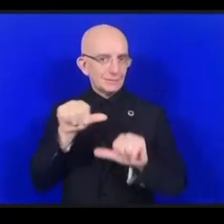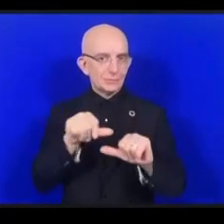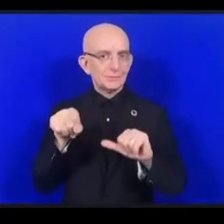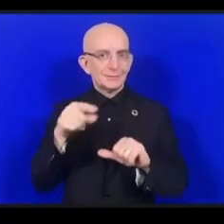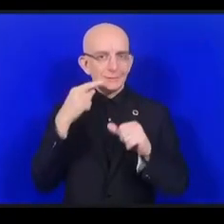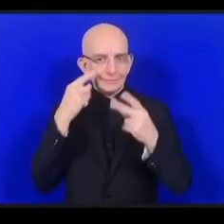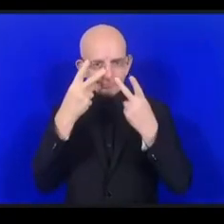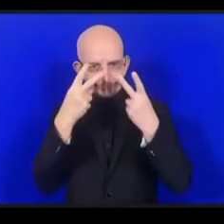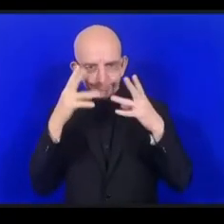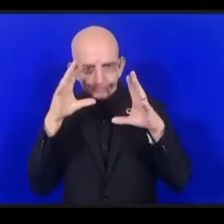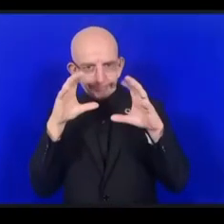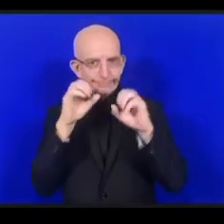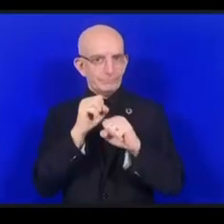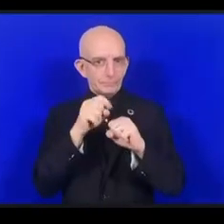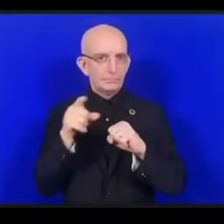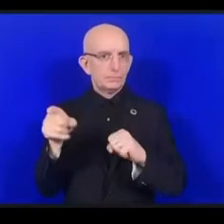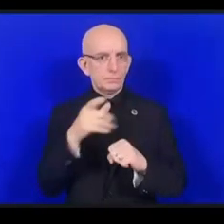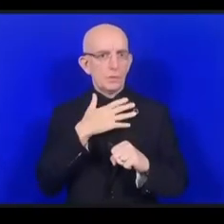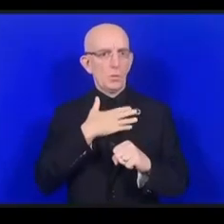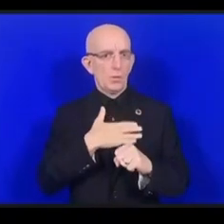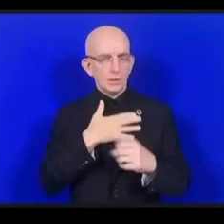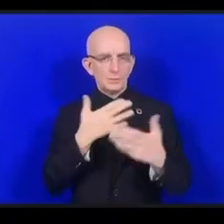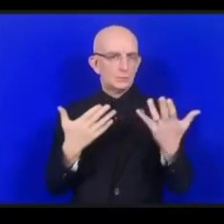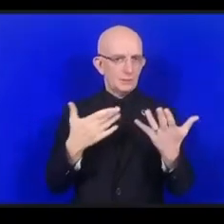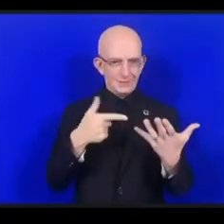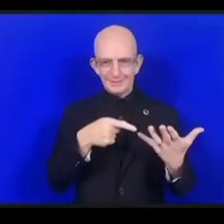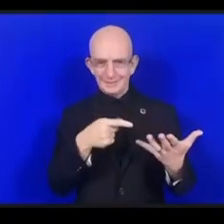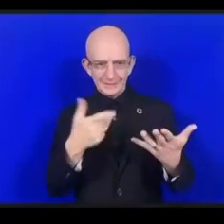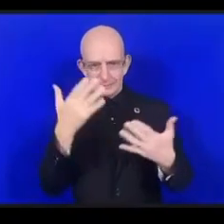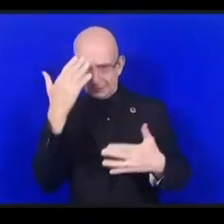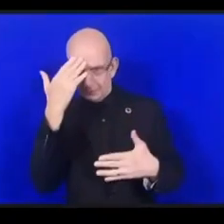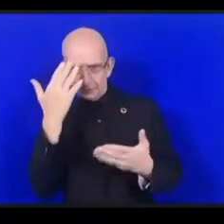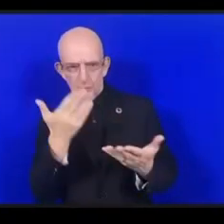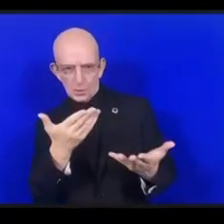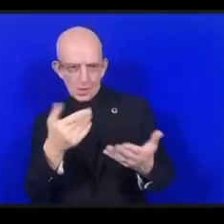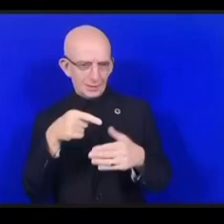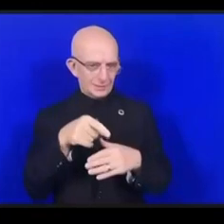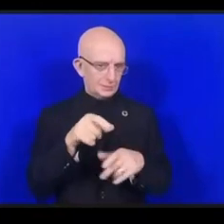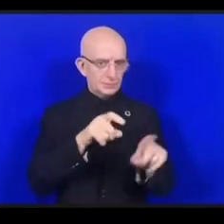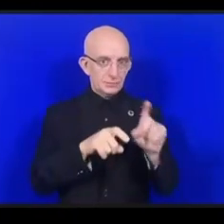pasaría si estos recursos que deben ser accesibles